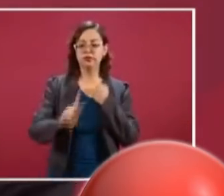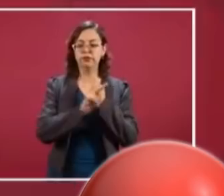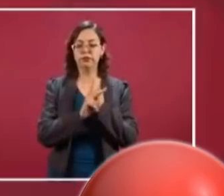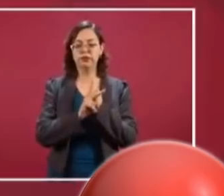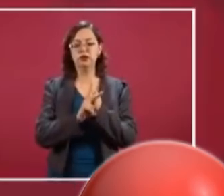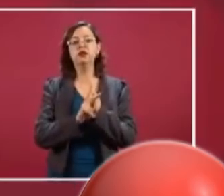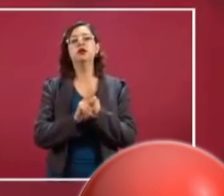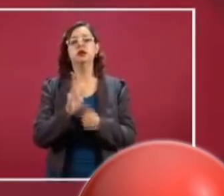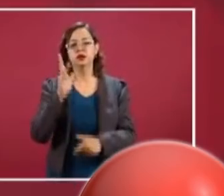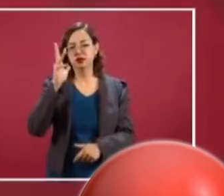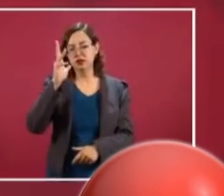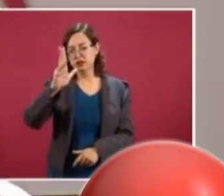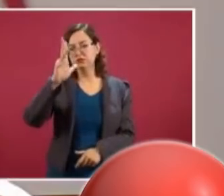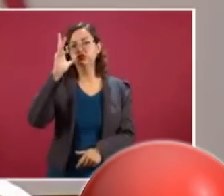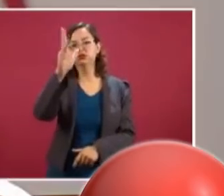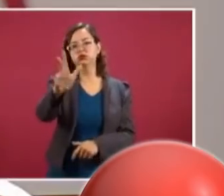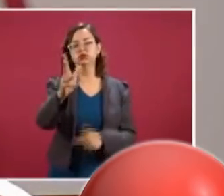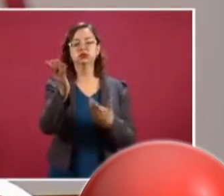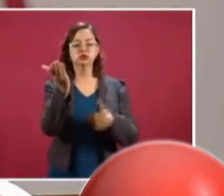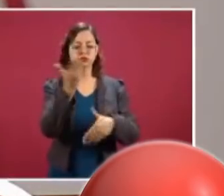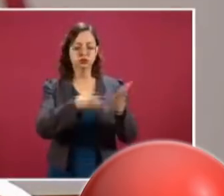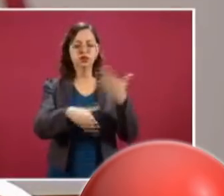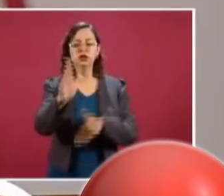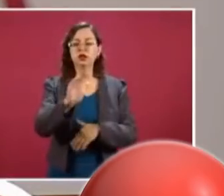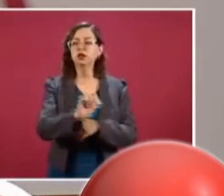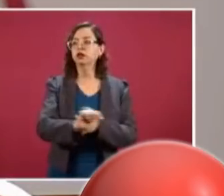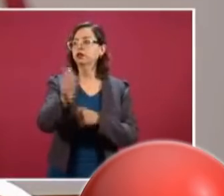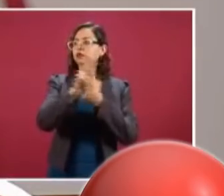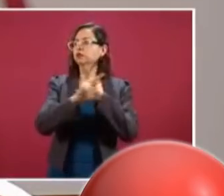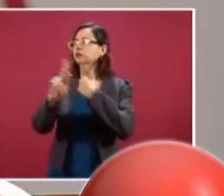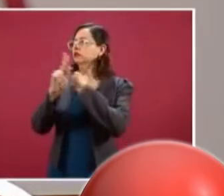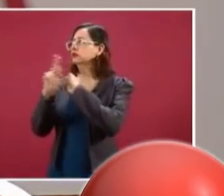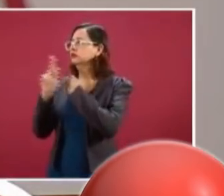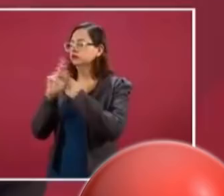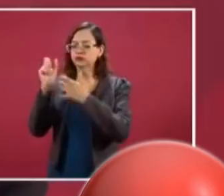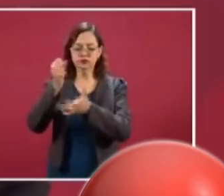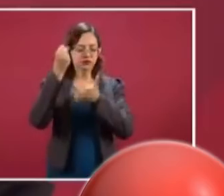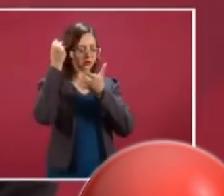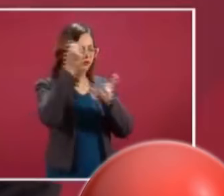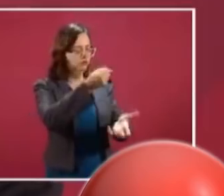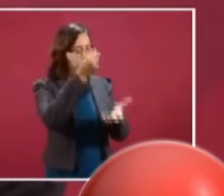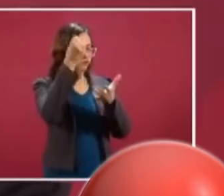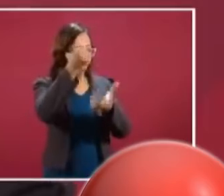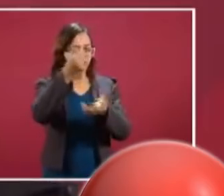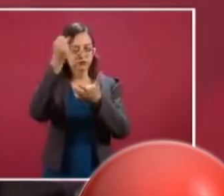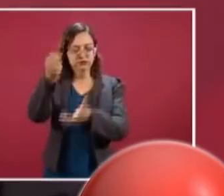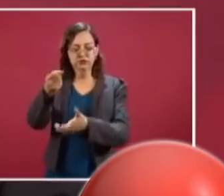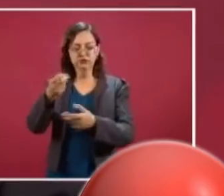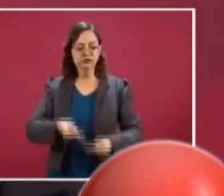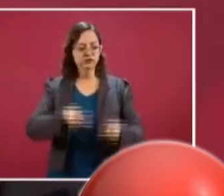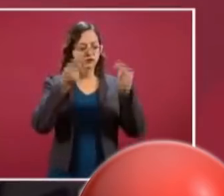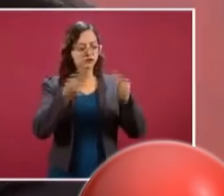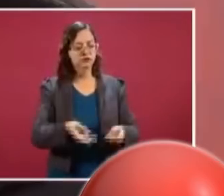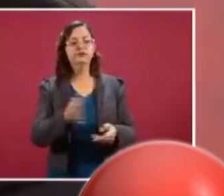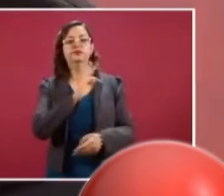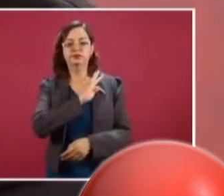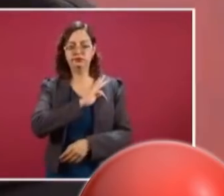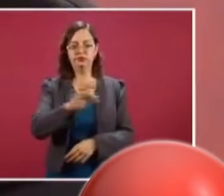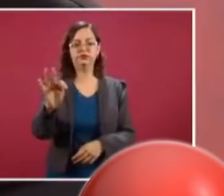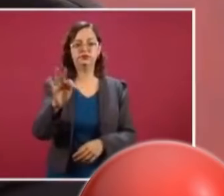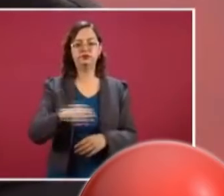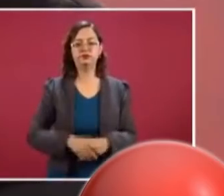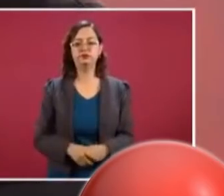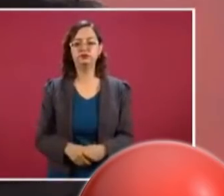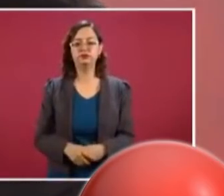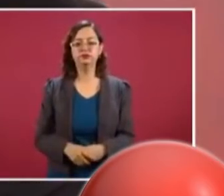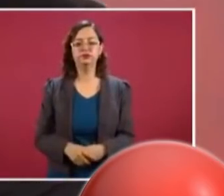mucho futuro para la inversión, para la realización de negocios.